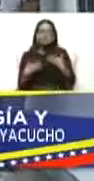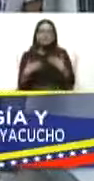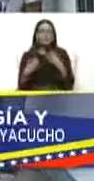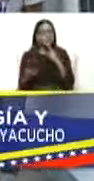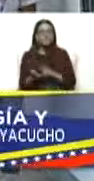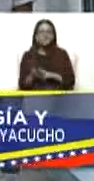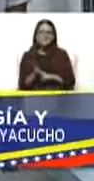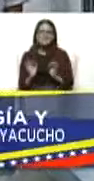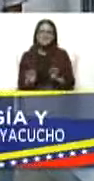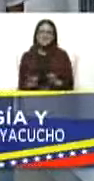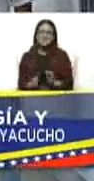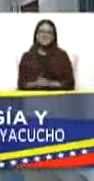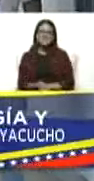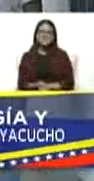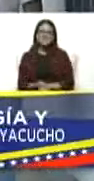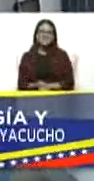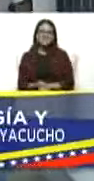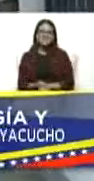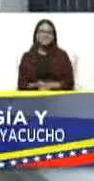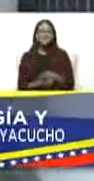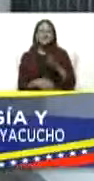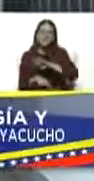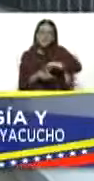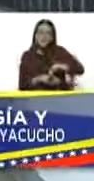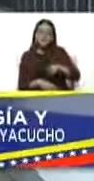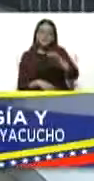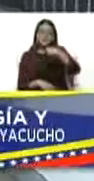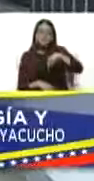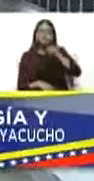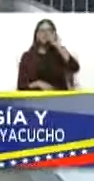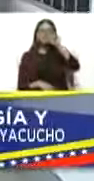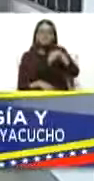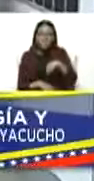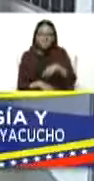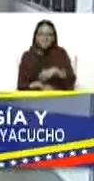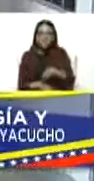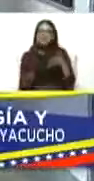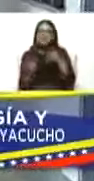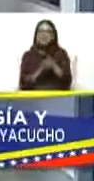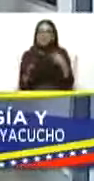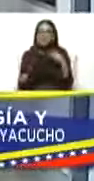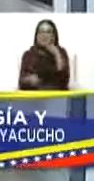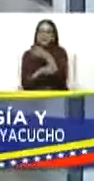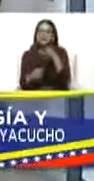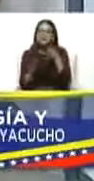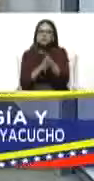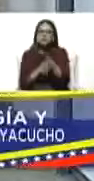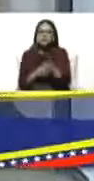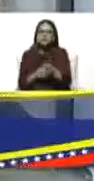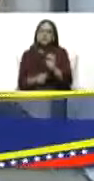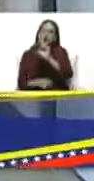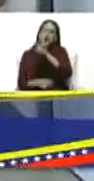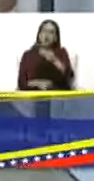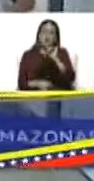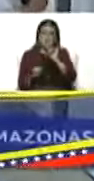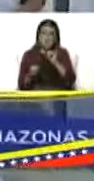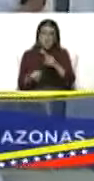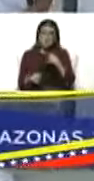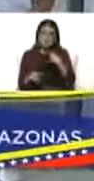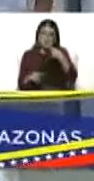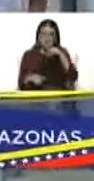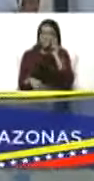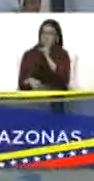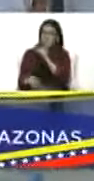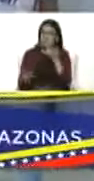Ramón Moreno. Además de allí, hemos tenido los consultorios de ecografía y la mamografía, que así como lo dice